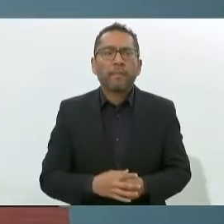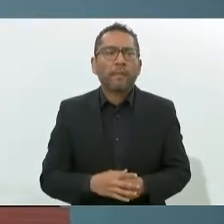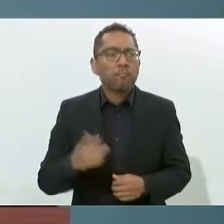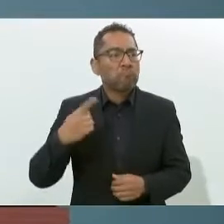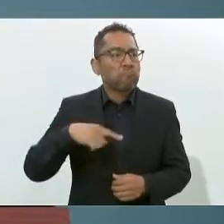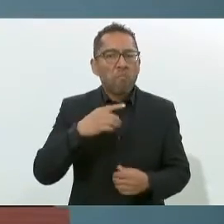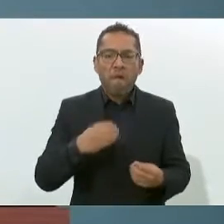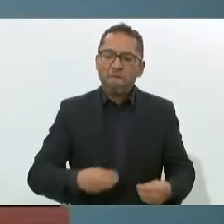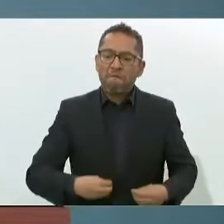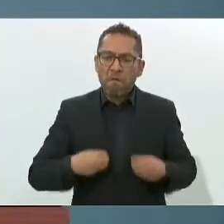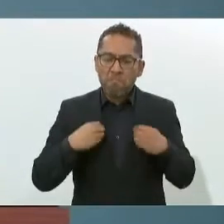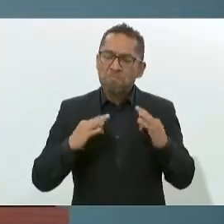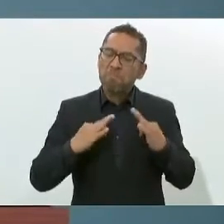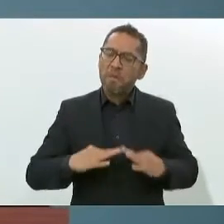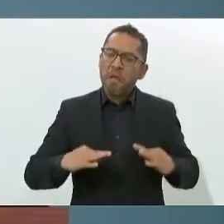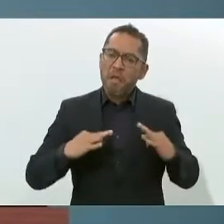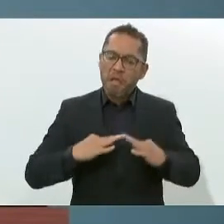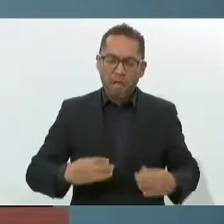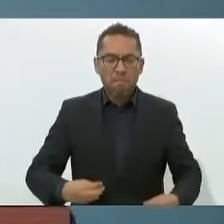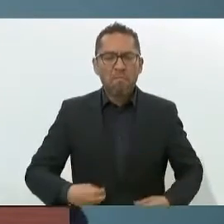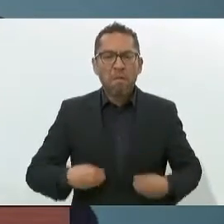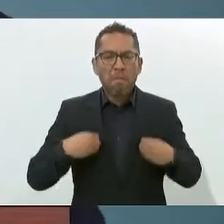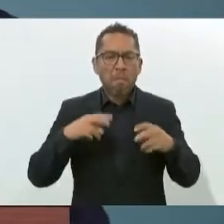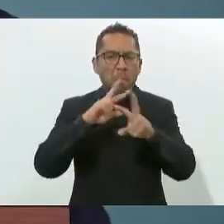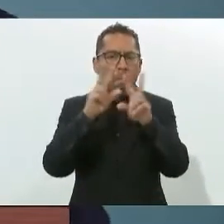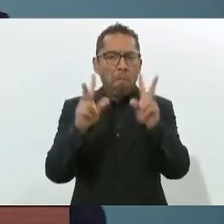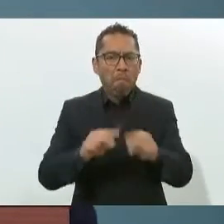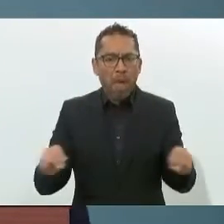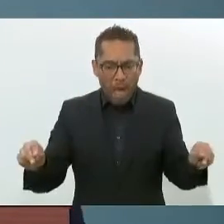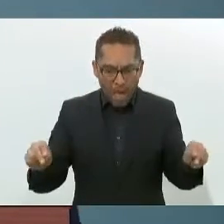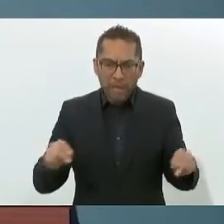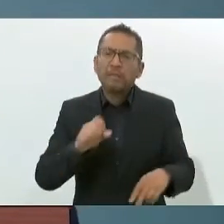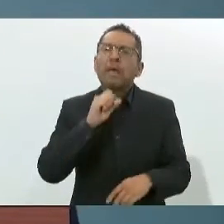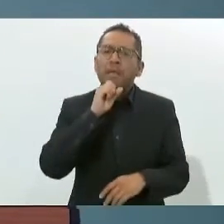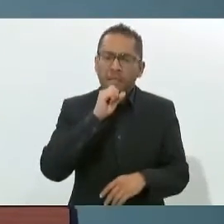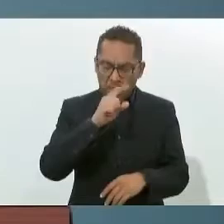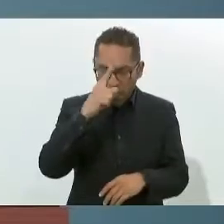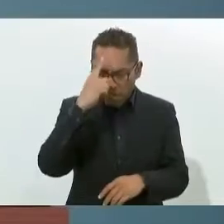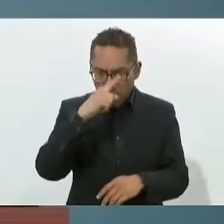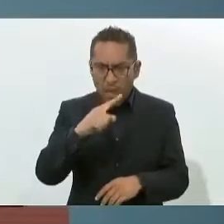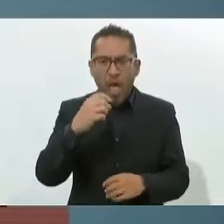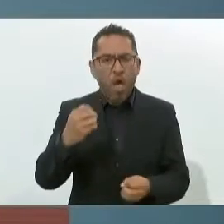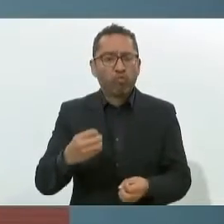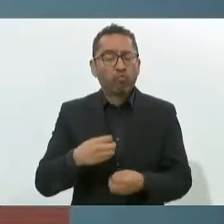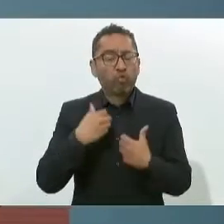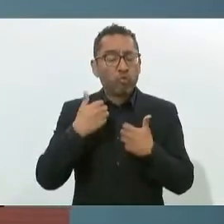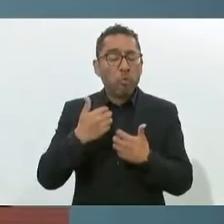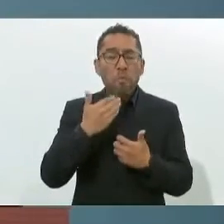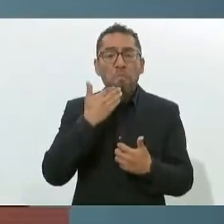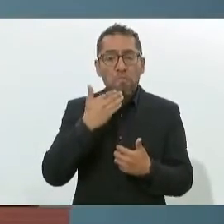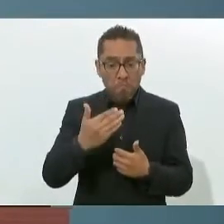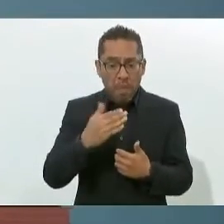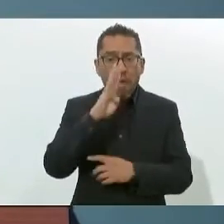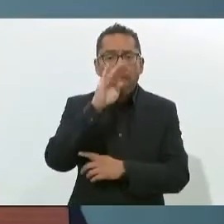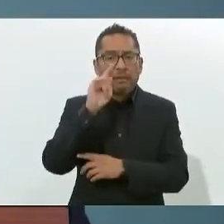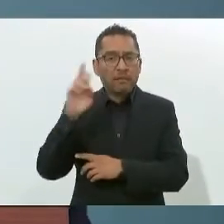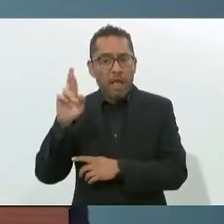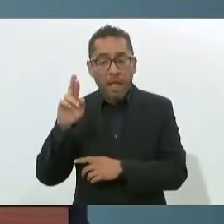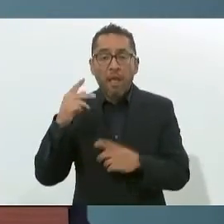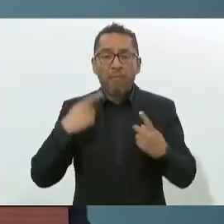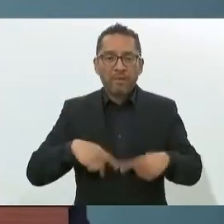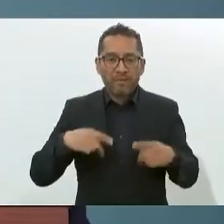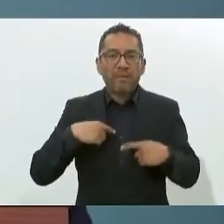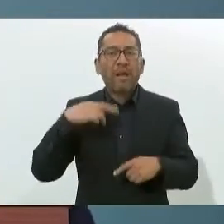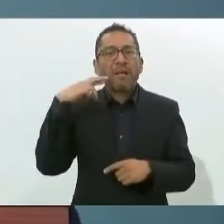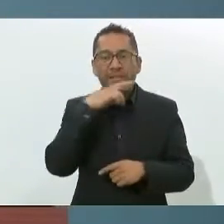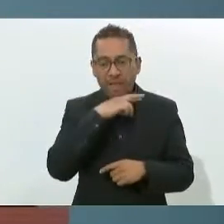tranquilos, para vivir en paz y también con bienestar. Le digo a los habitantes de Zamora y de toda esta región